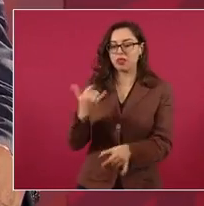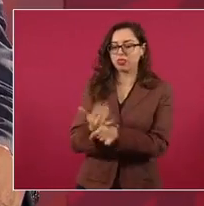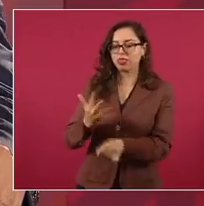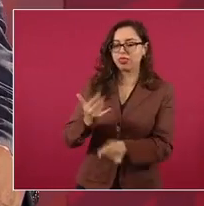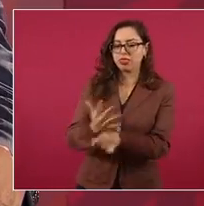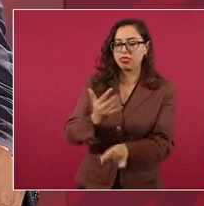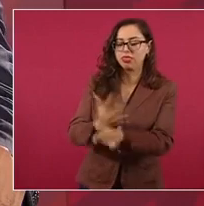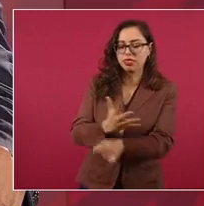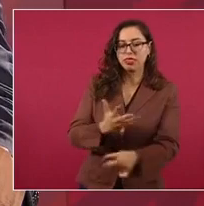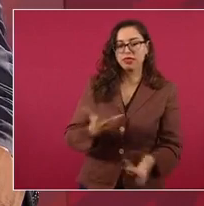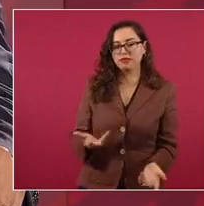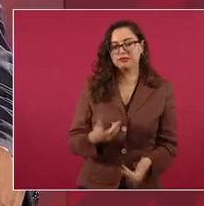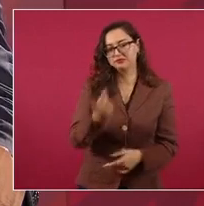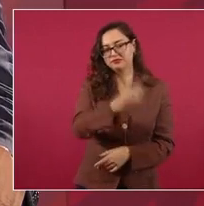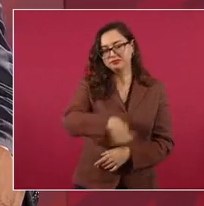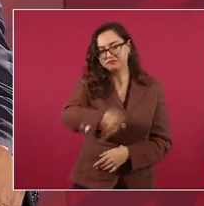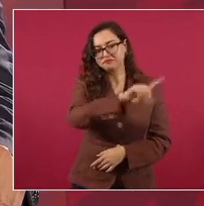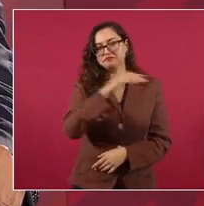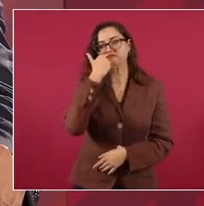¿Sí?